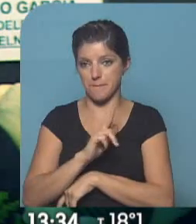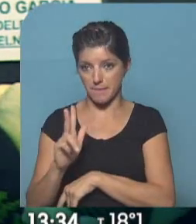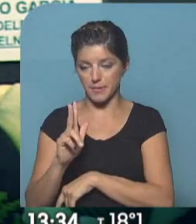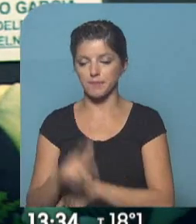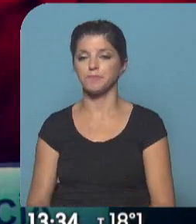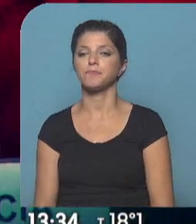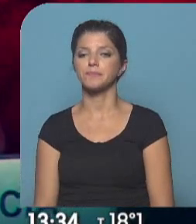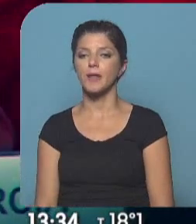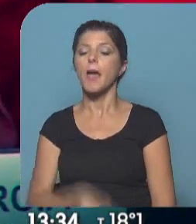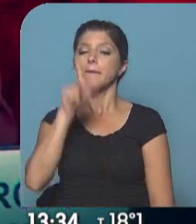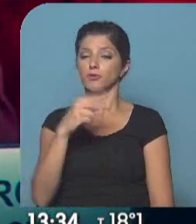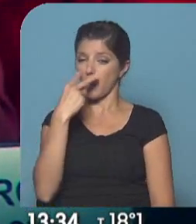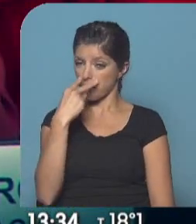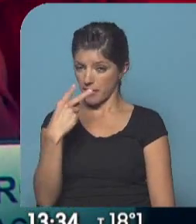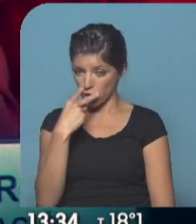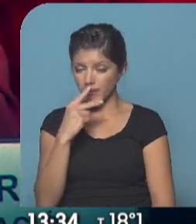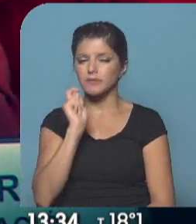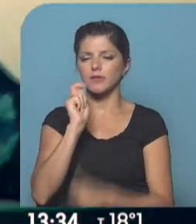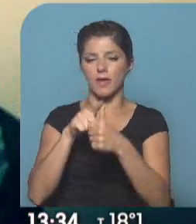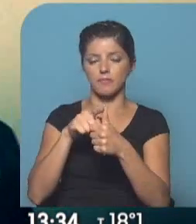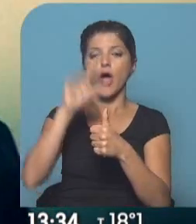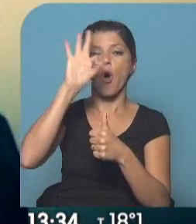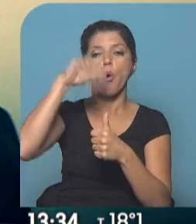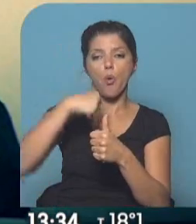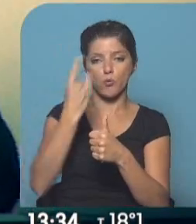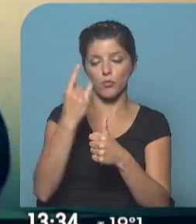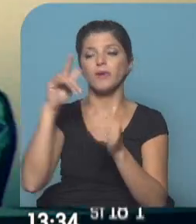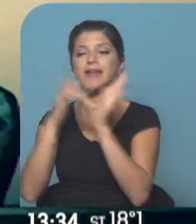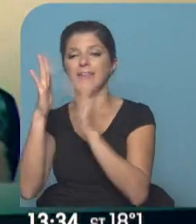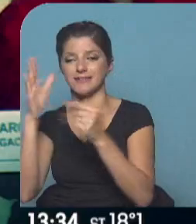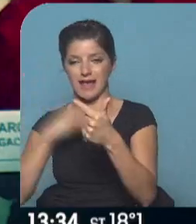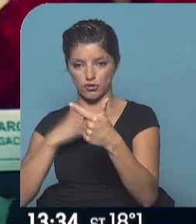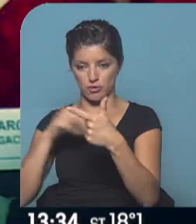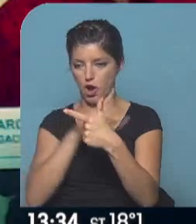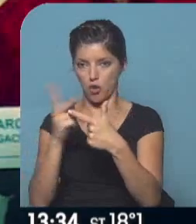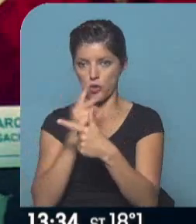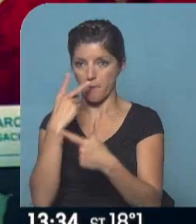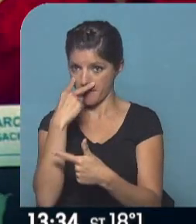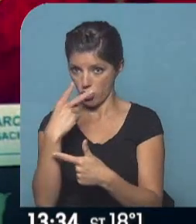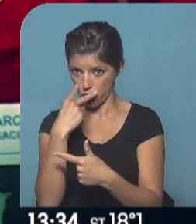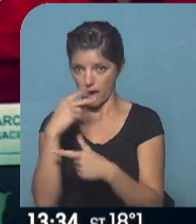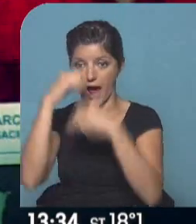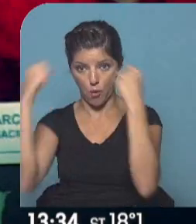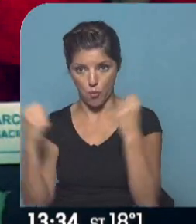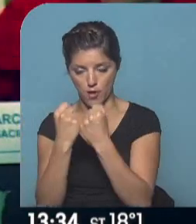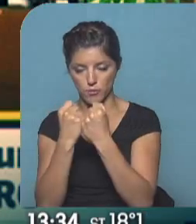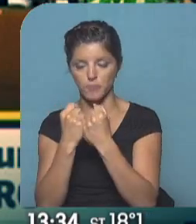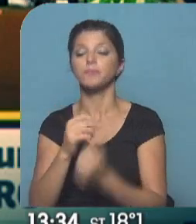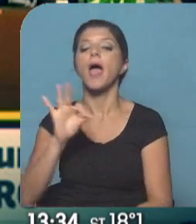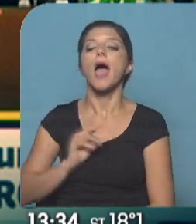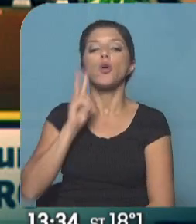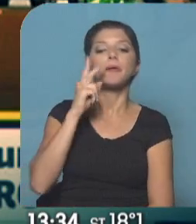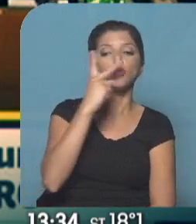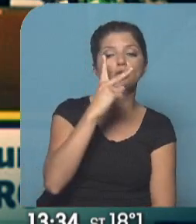veedores de este entendimiento son las Naciones Unidas y la Iglesia Católica. Entre 2002 y 2007